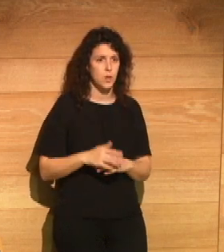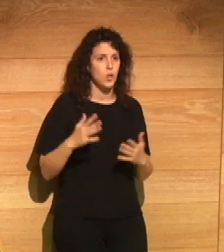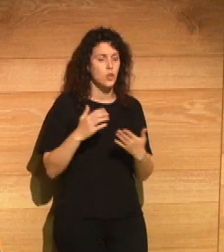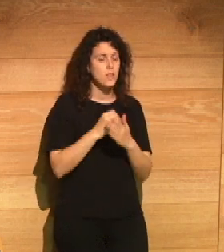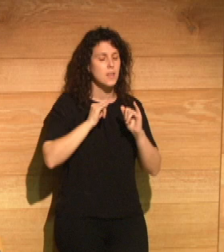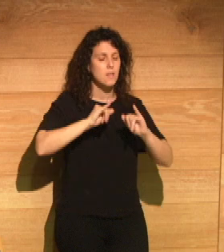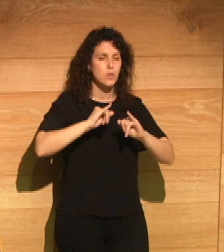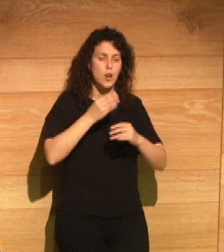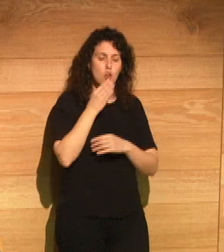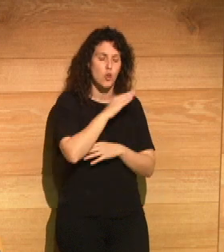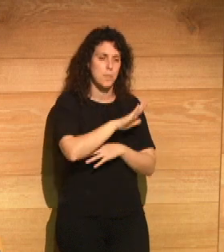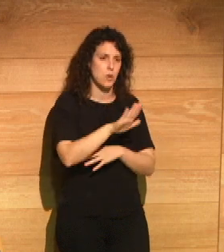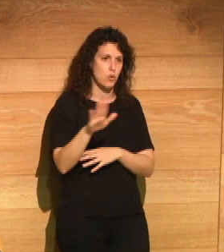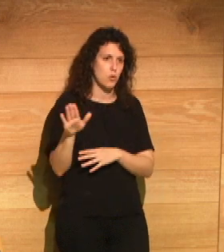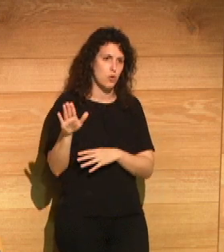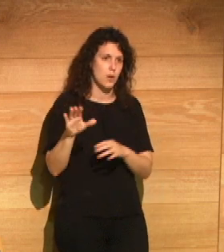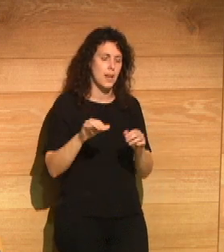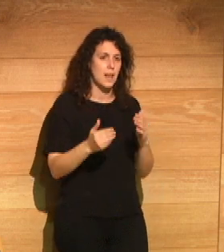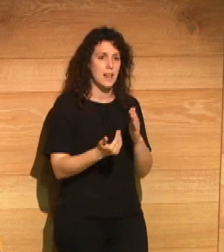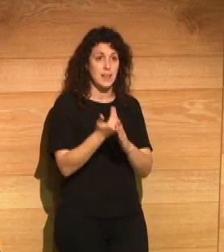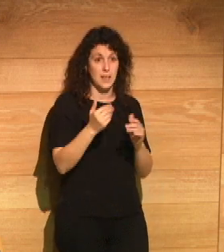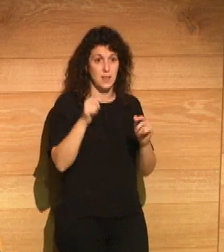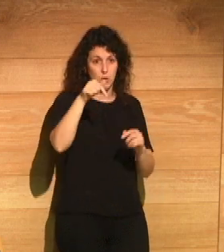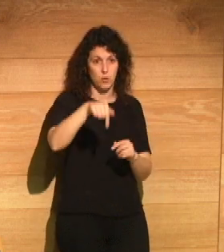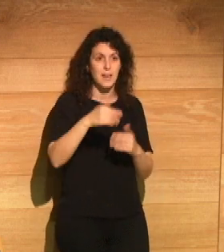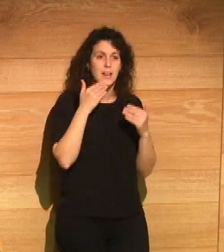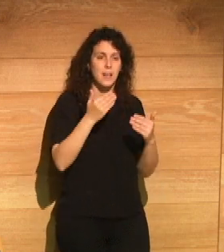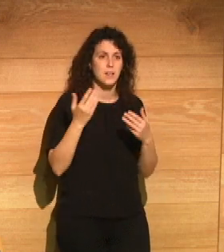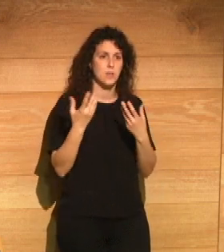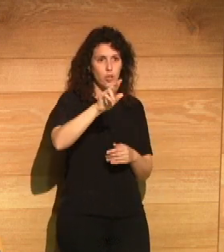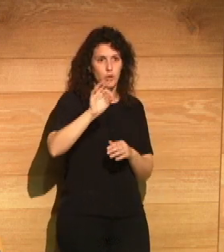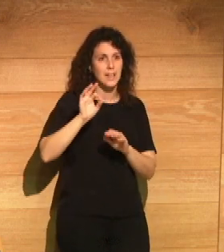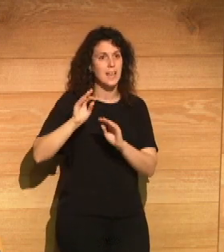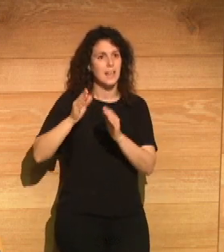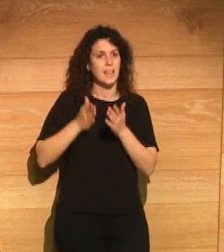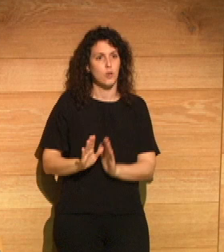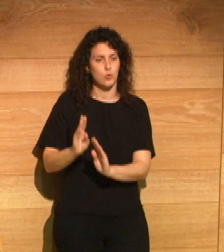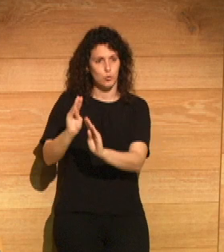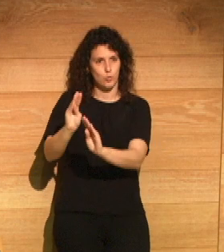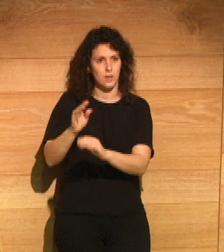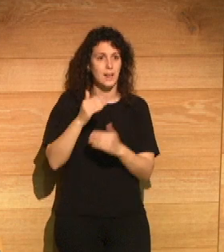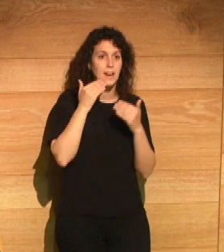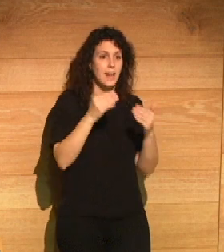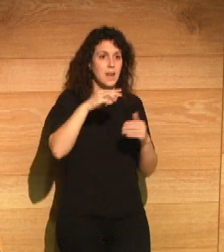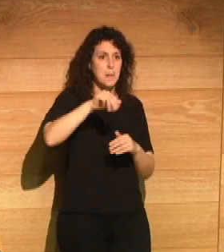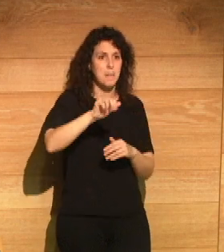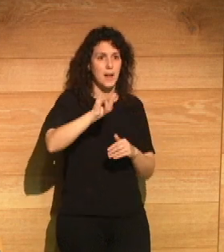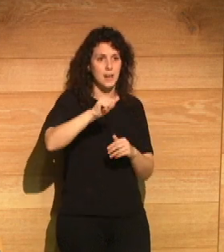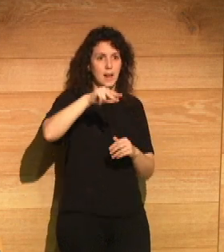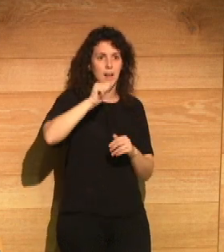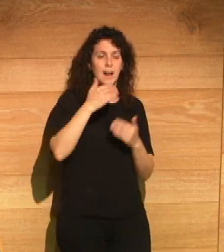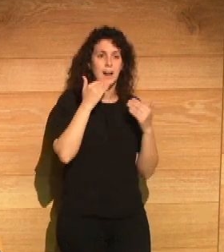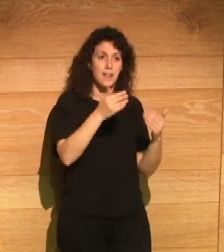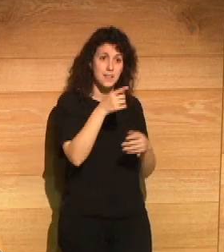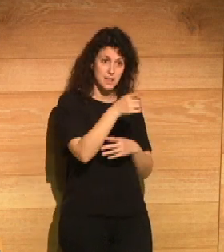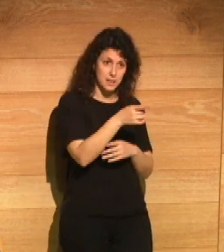mejor posible en lo que les queda del día y gracias por acompañarnos. Muchas gracias, Mariana, muchas gracias a vos, qué